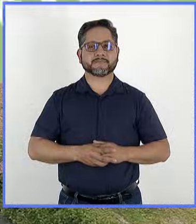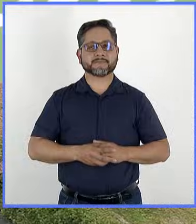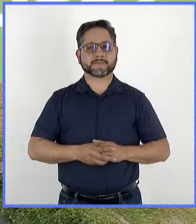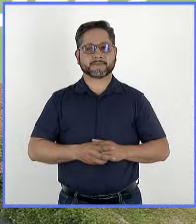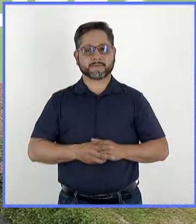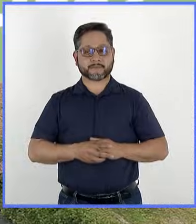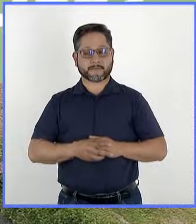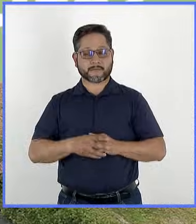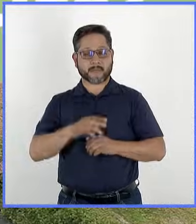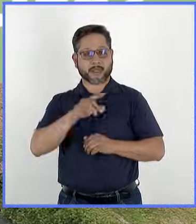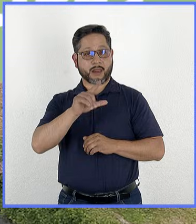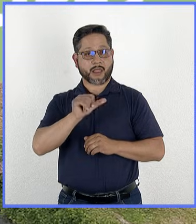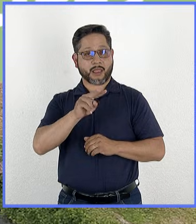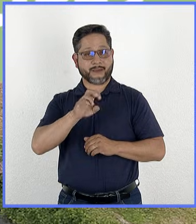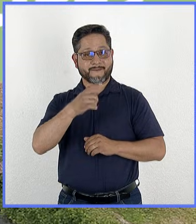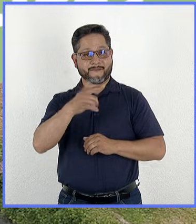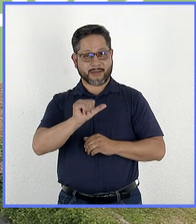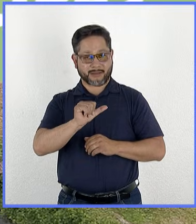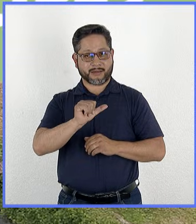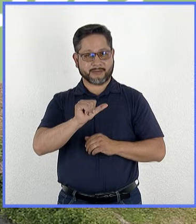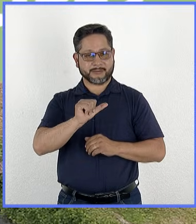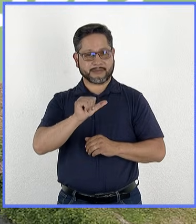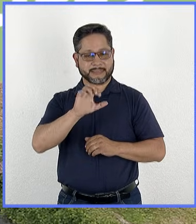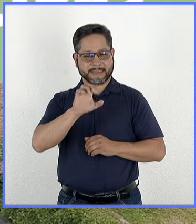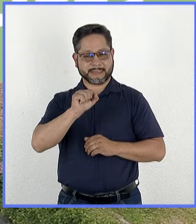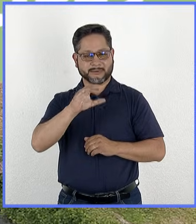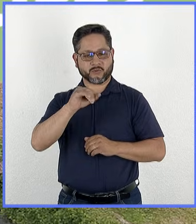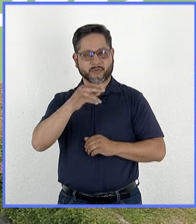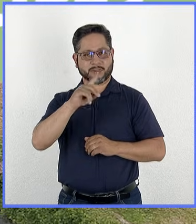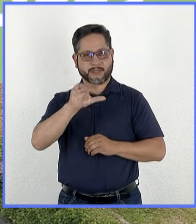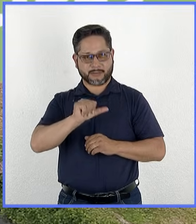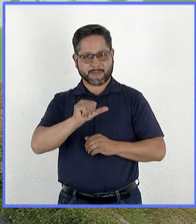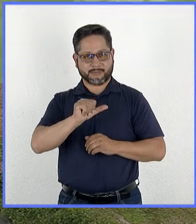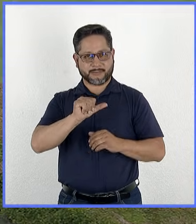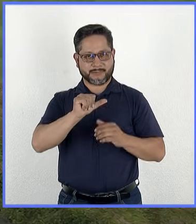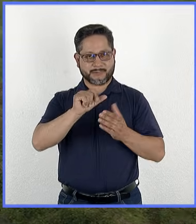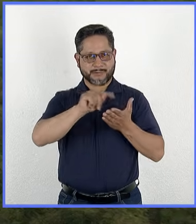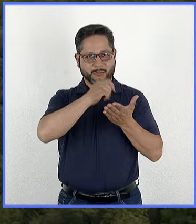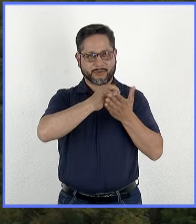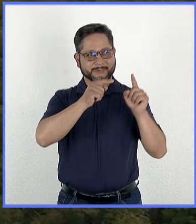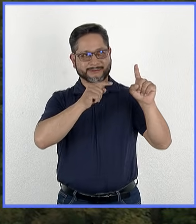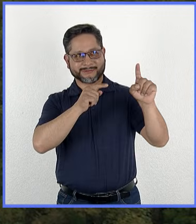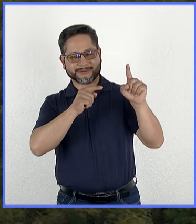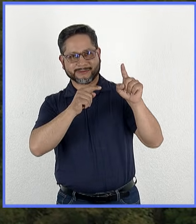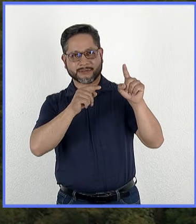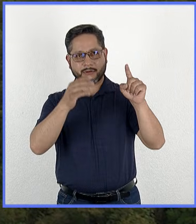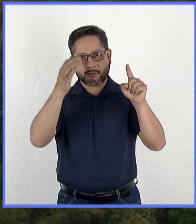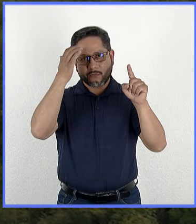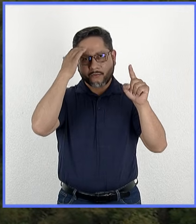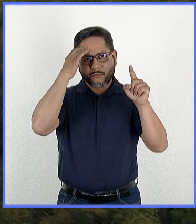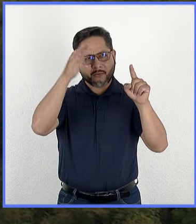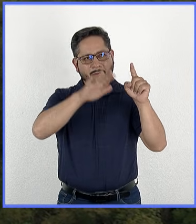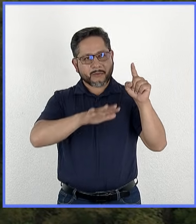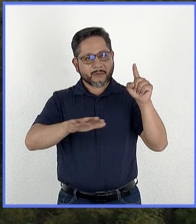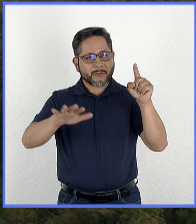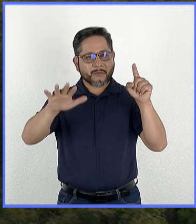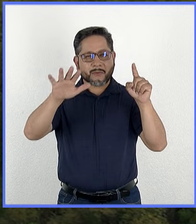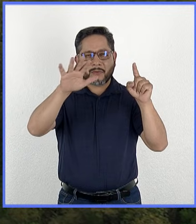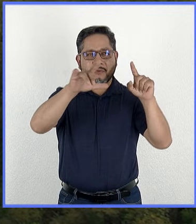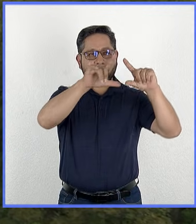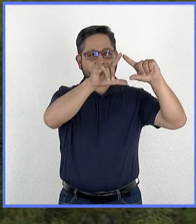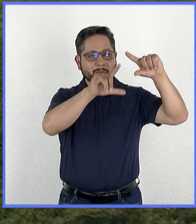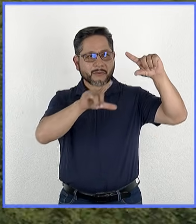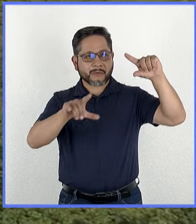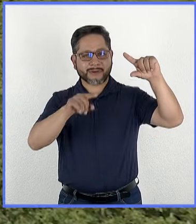La Vega Escondida, Tamaulipas, una laguna llena de memorias. Entre los diversos ecosistemas que existen en